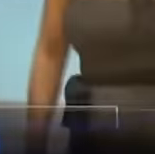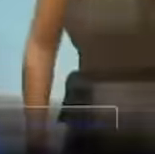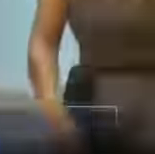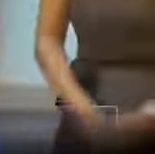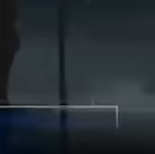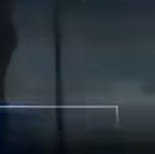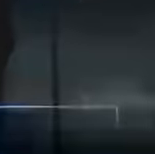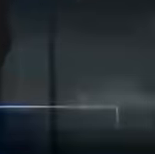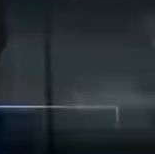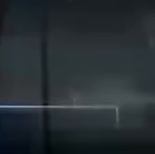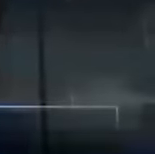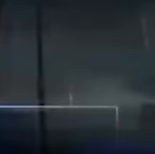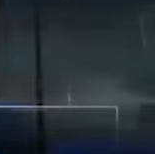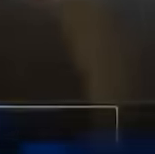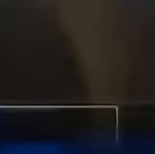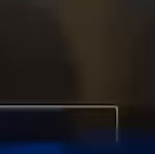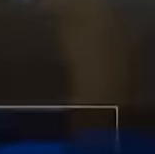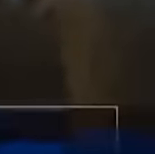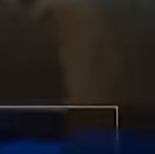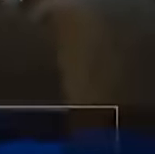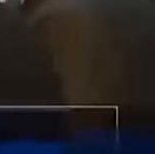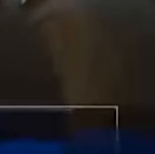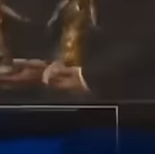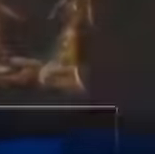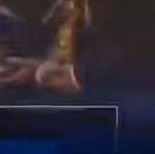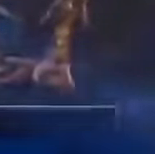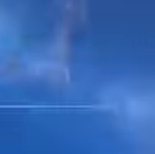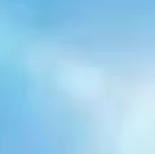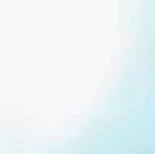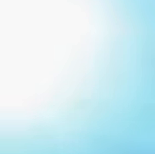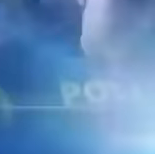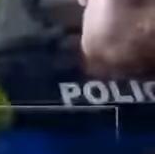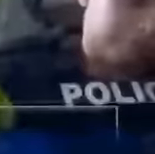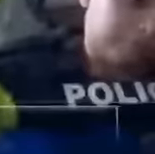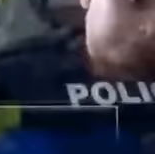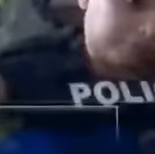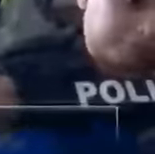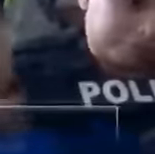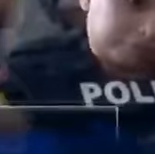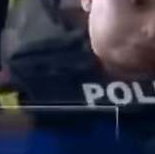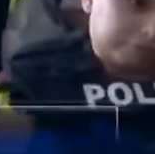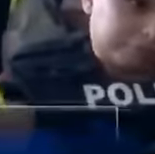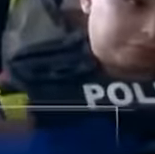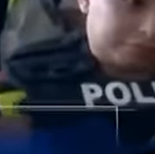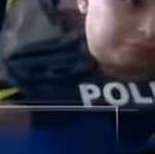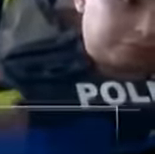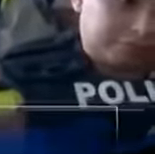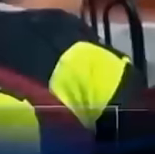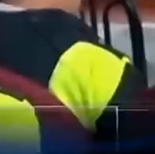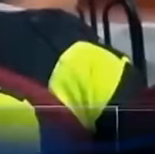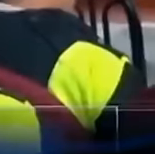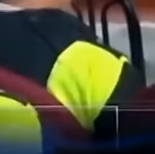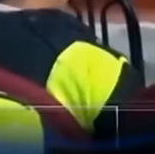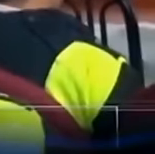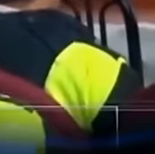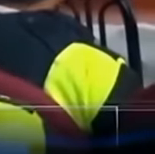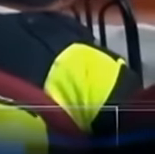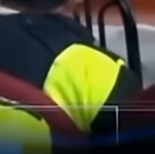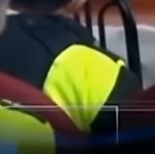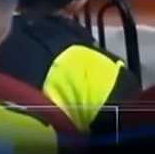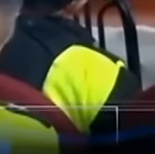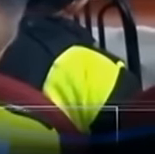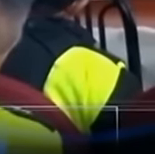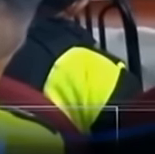premios Matilde Hidalgo premió la excelencia educativa. Consejo Nacional Electoral capacita a miembros de la Policía